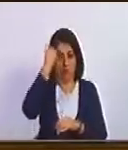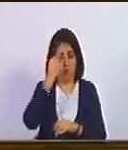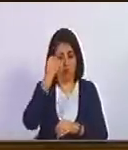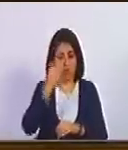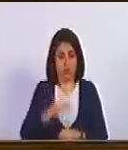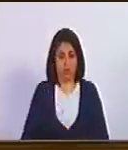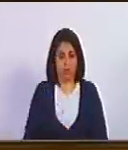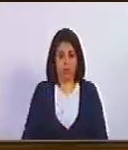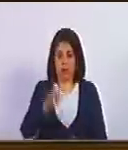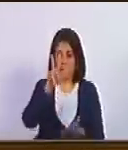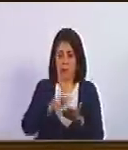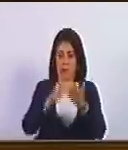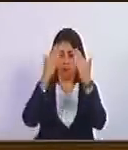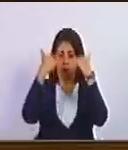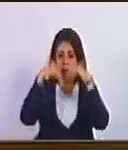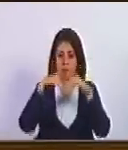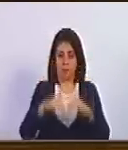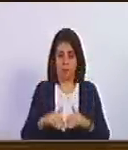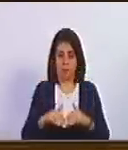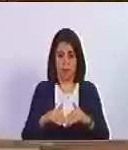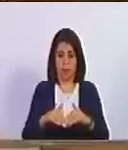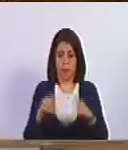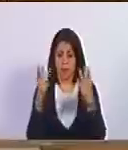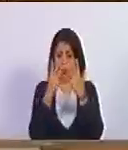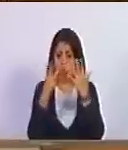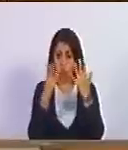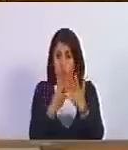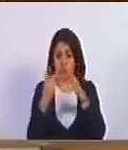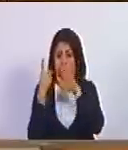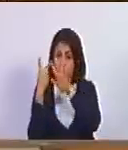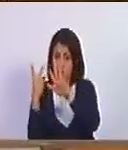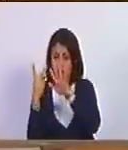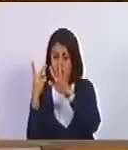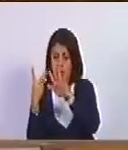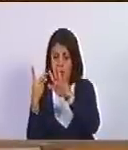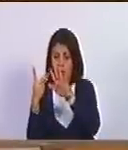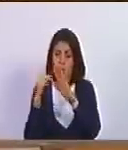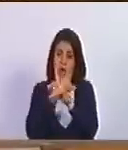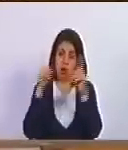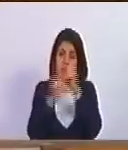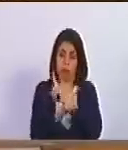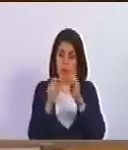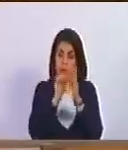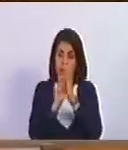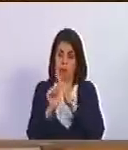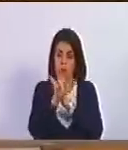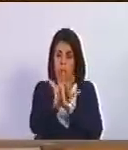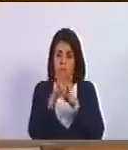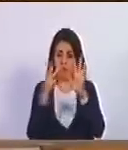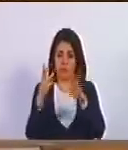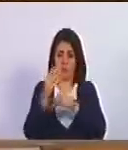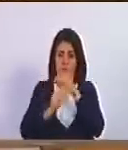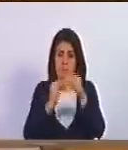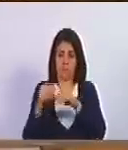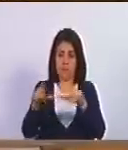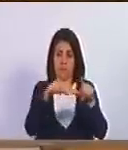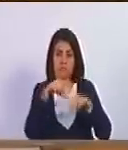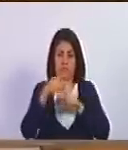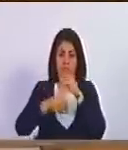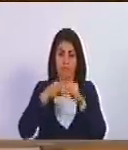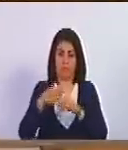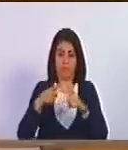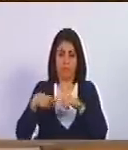epígrafe. Aprobado. Siguiente. 86. Se propone modificar el artículo 38, que pasa a ser el